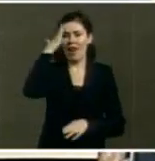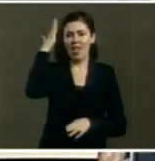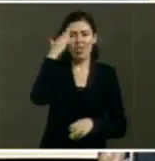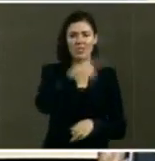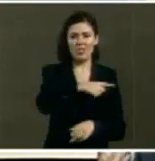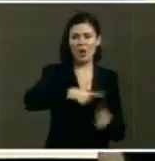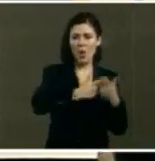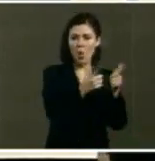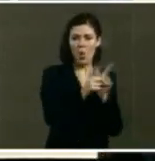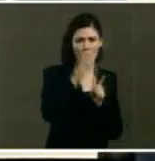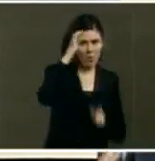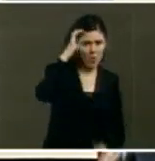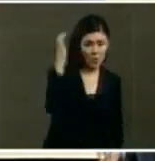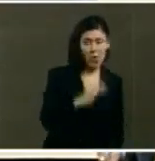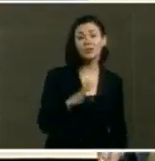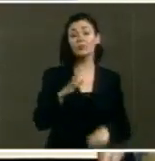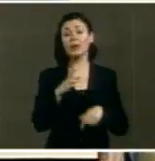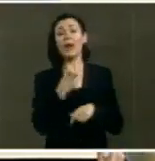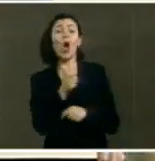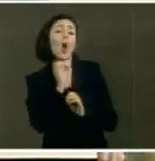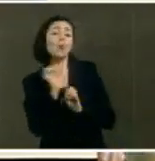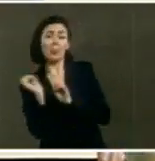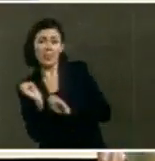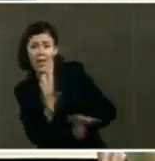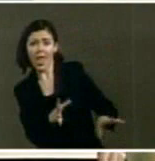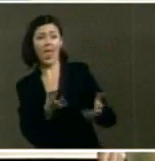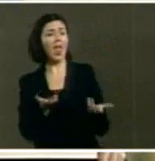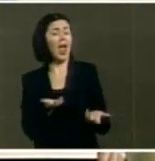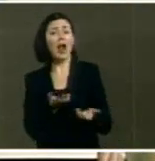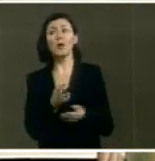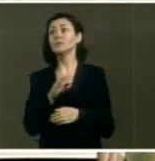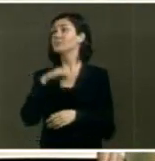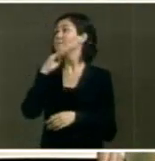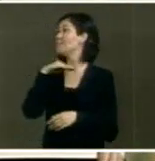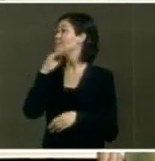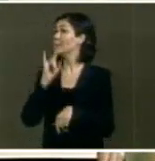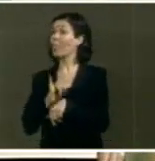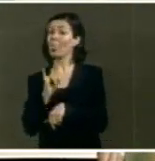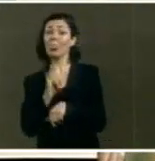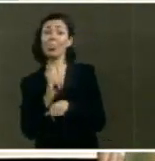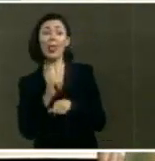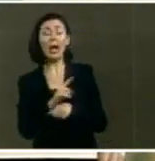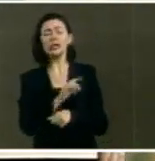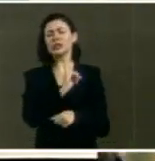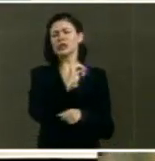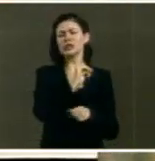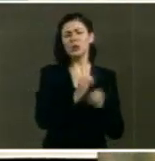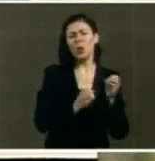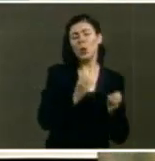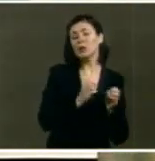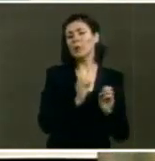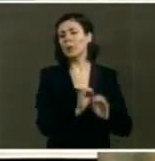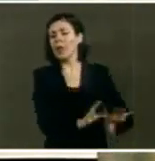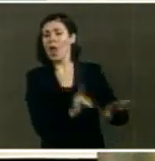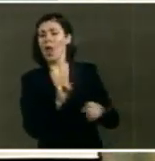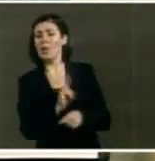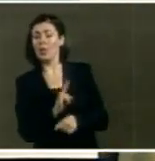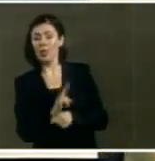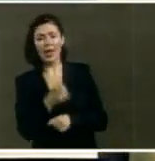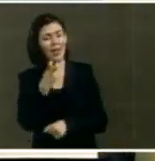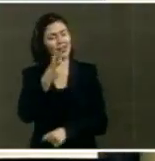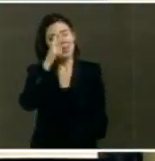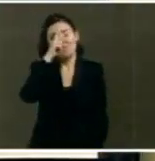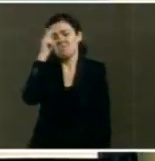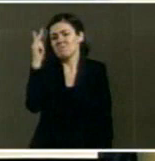moverle, seguir con la administración de la ilegalidad y la simulación de la justicia, nos hubiera llevado al envilecimiento de la